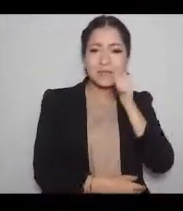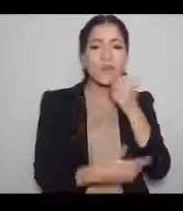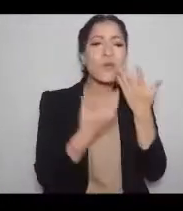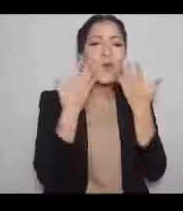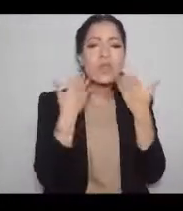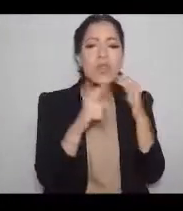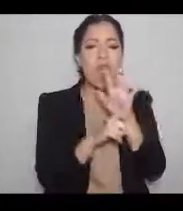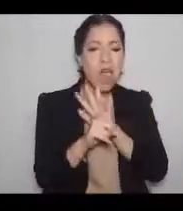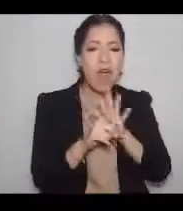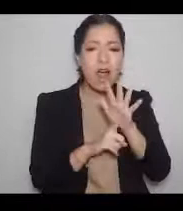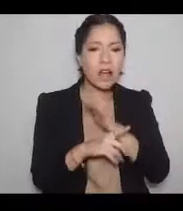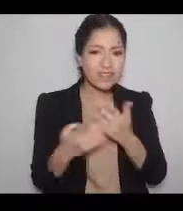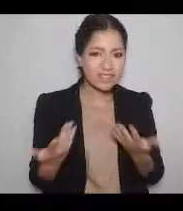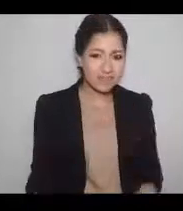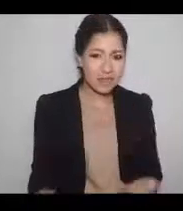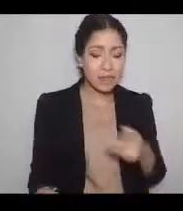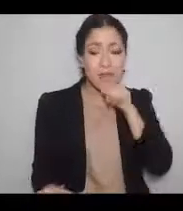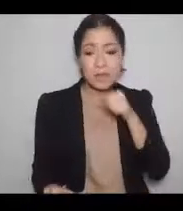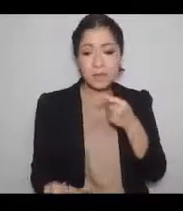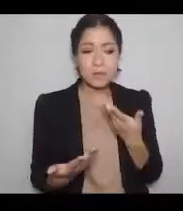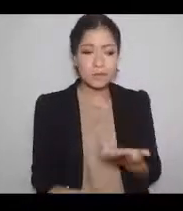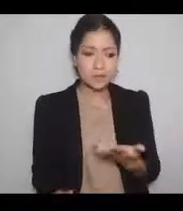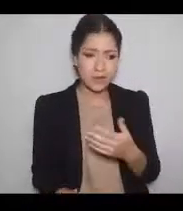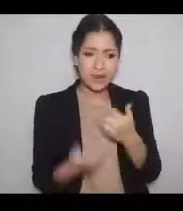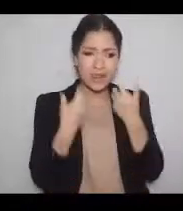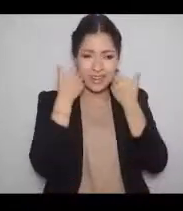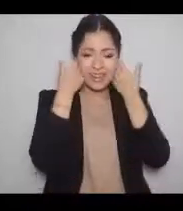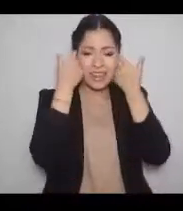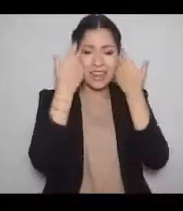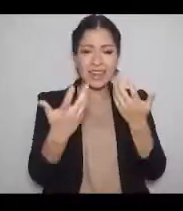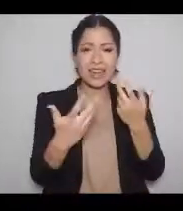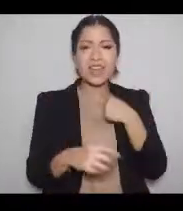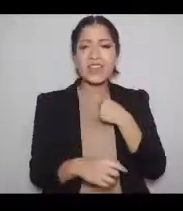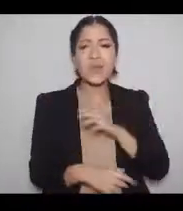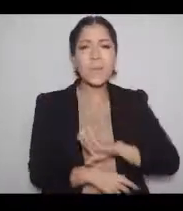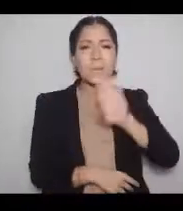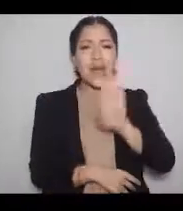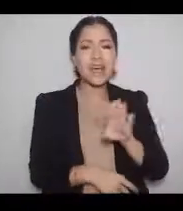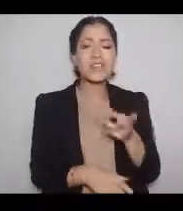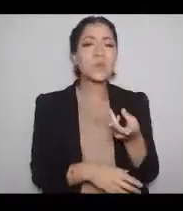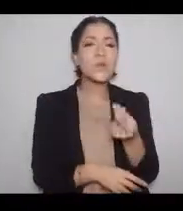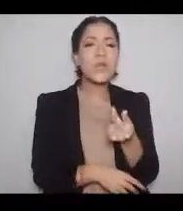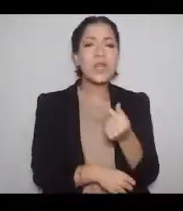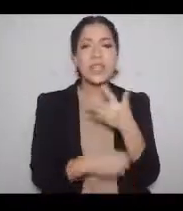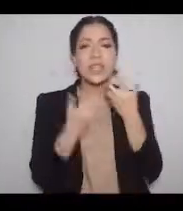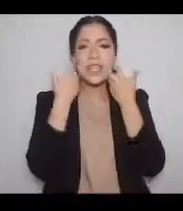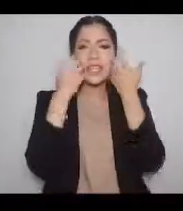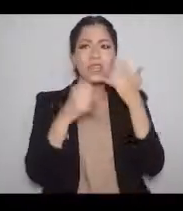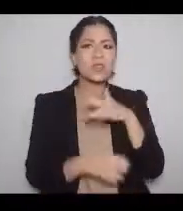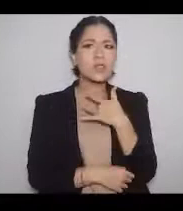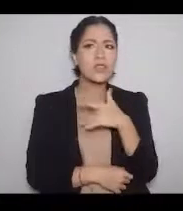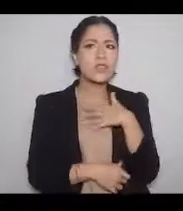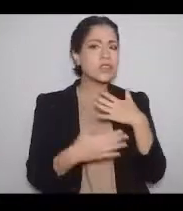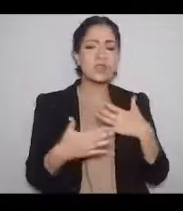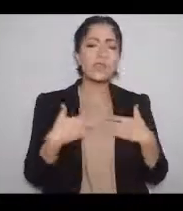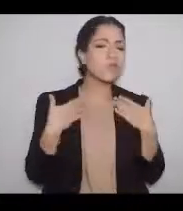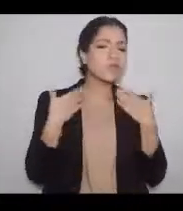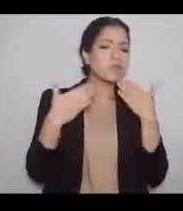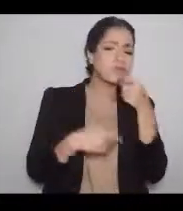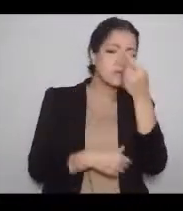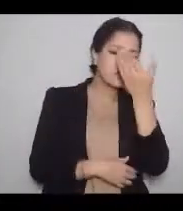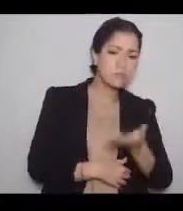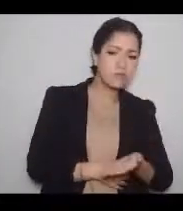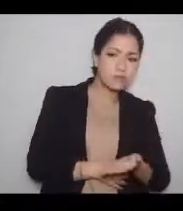Tico. Julio quería que llegaras con la lengua de fuera, como perrito faldero, y quería que yo desconfiara de ti.